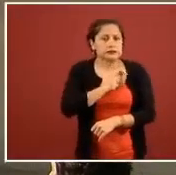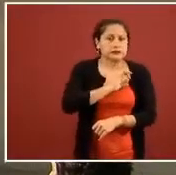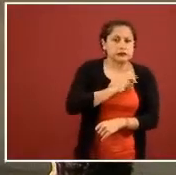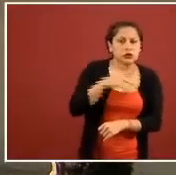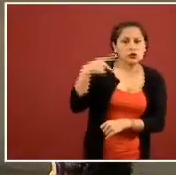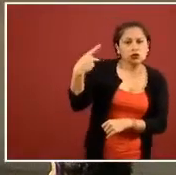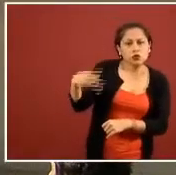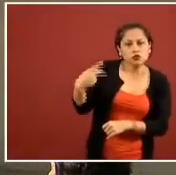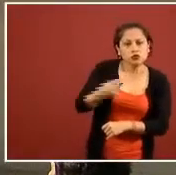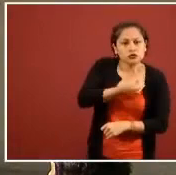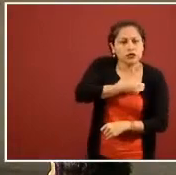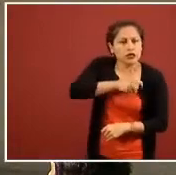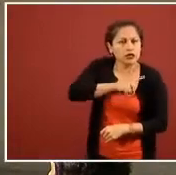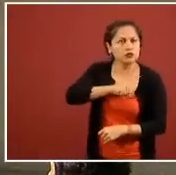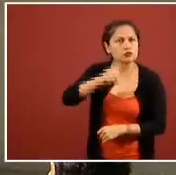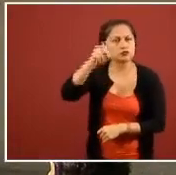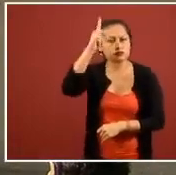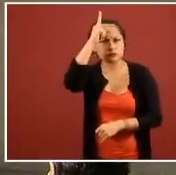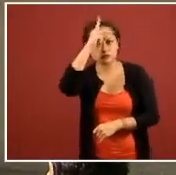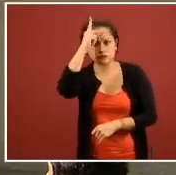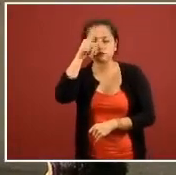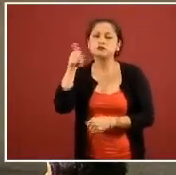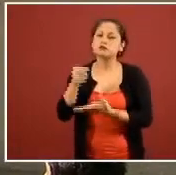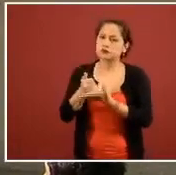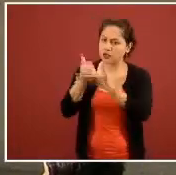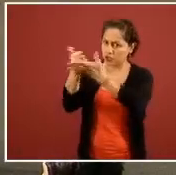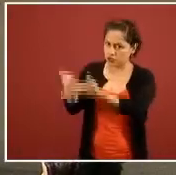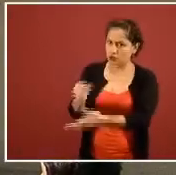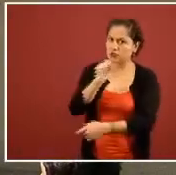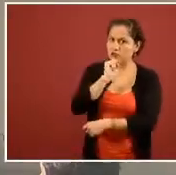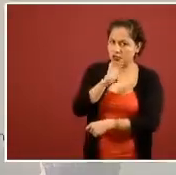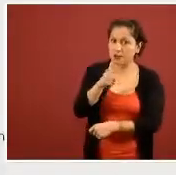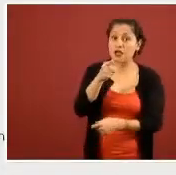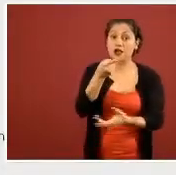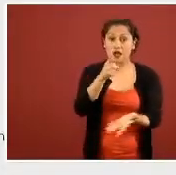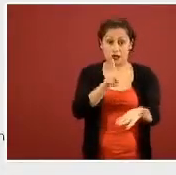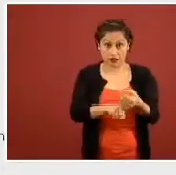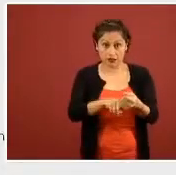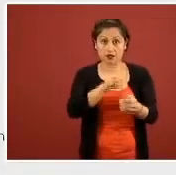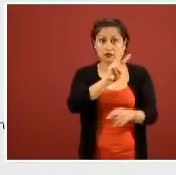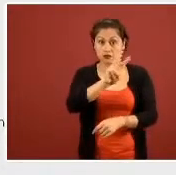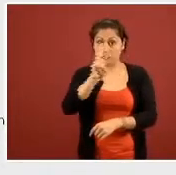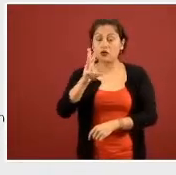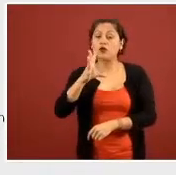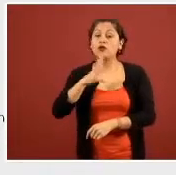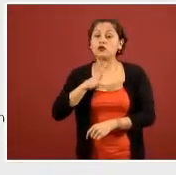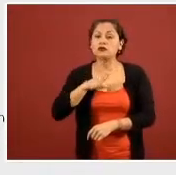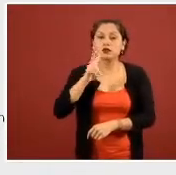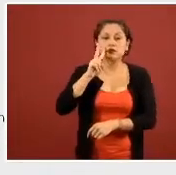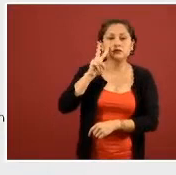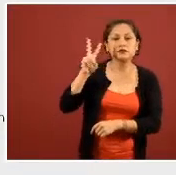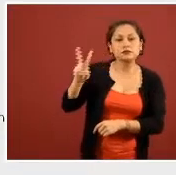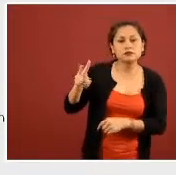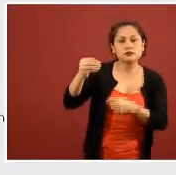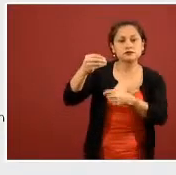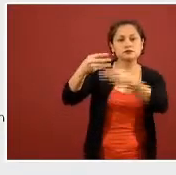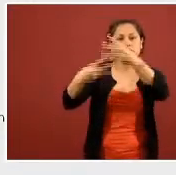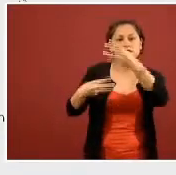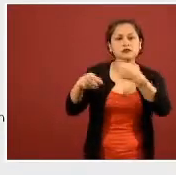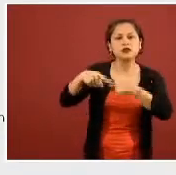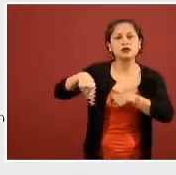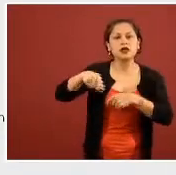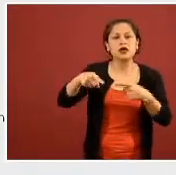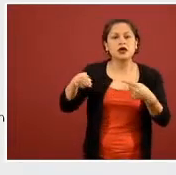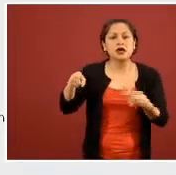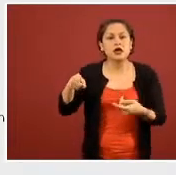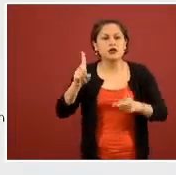en salud mental, por favor, para personal de salud, aquí cómo tratar a las personas que llegan ansiosas,